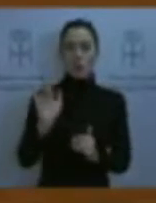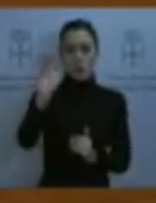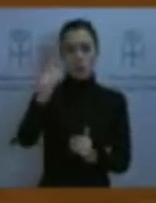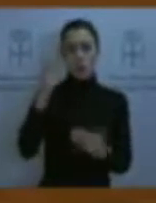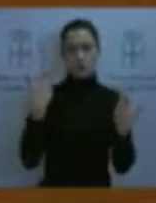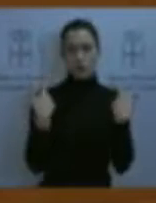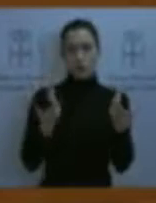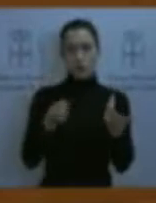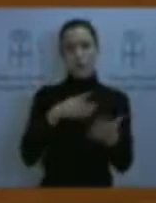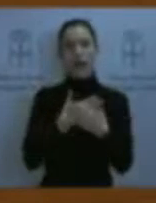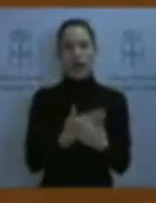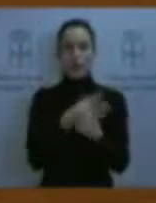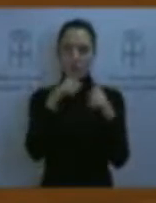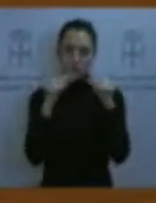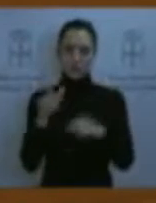abandono,